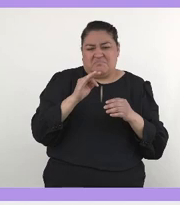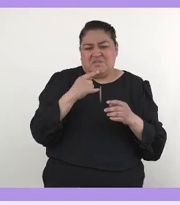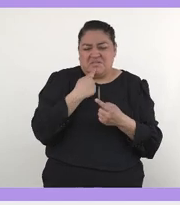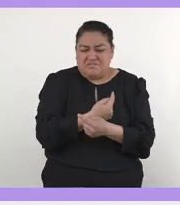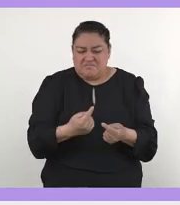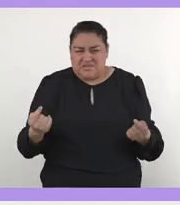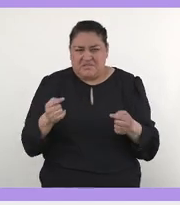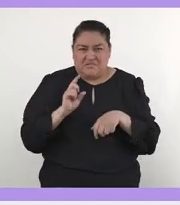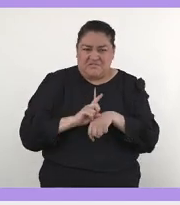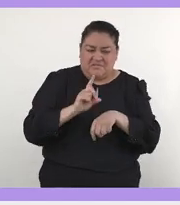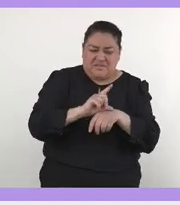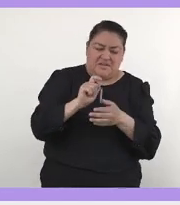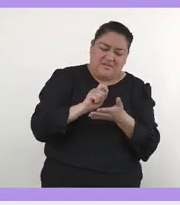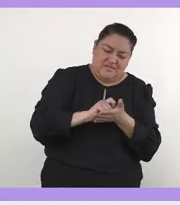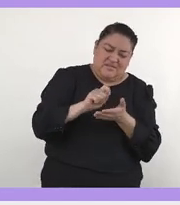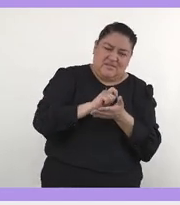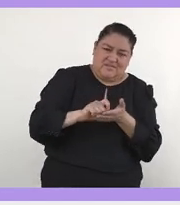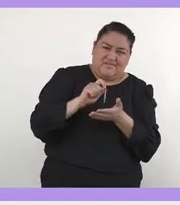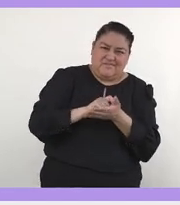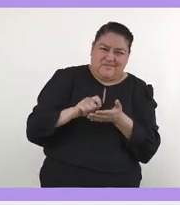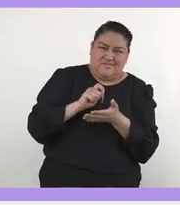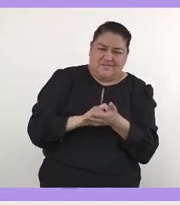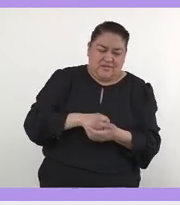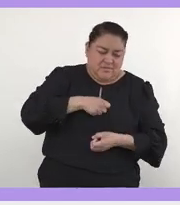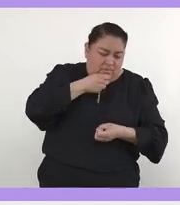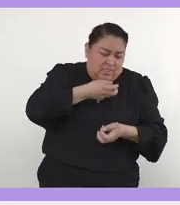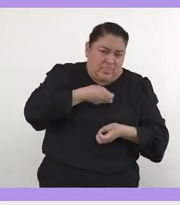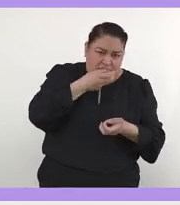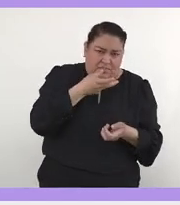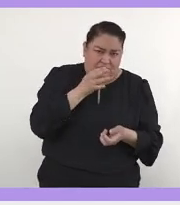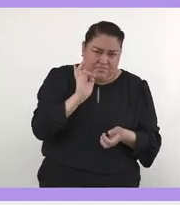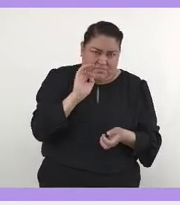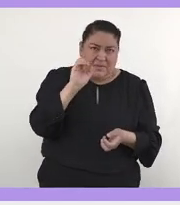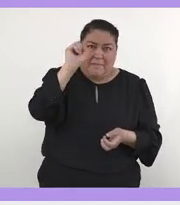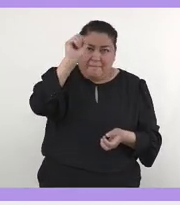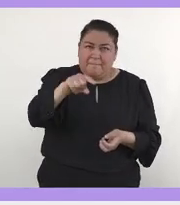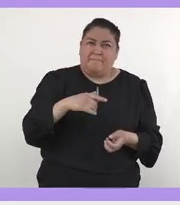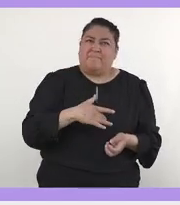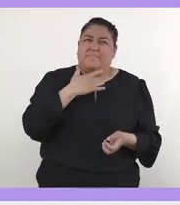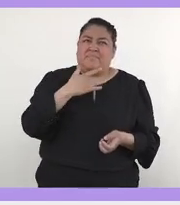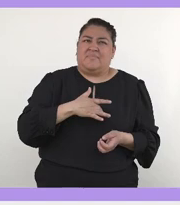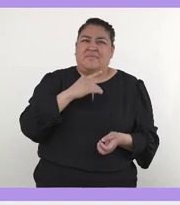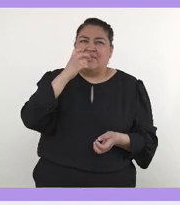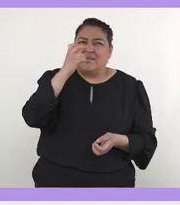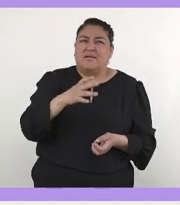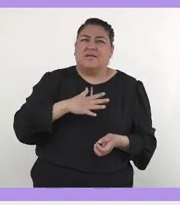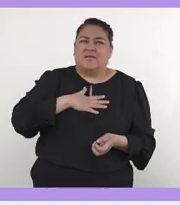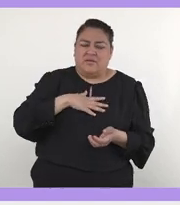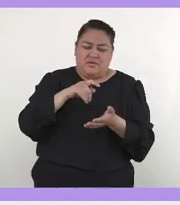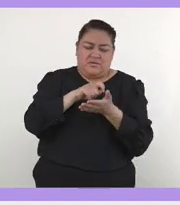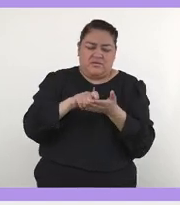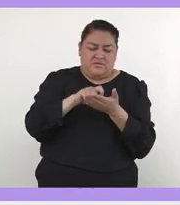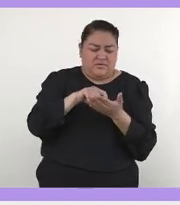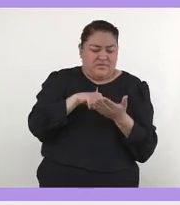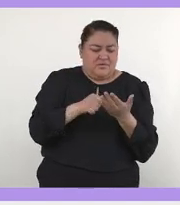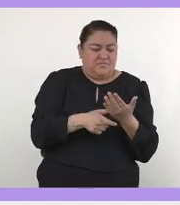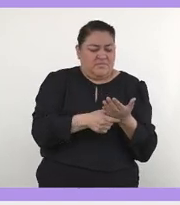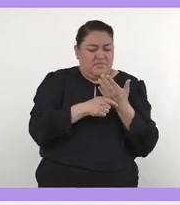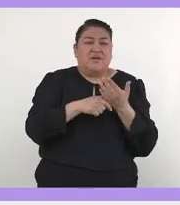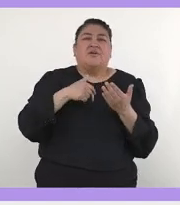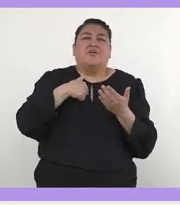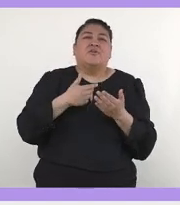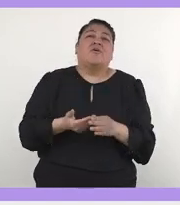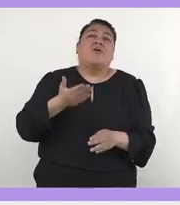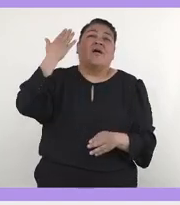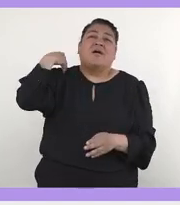era niña ya escribía Querido diario no y escribía toda mi vida ahí y eso y esas palabras que escribí Pues ahora me sirven como para imaginarme